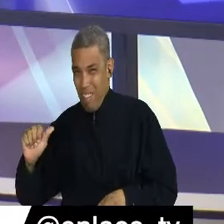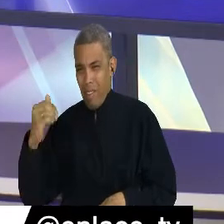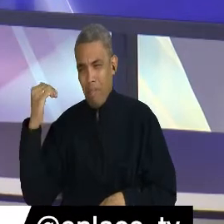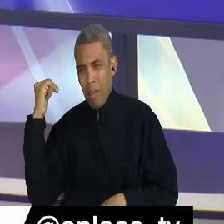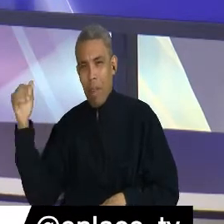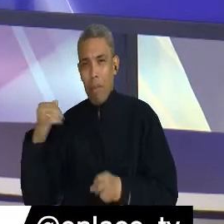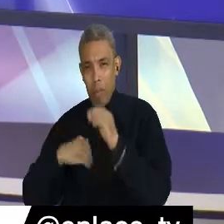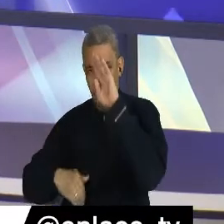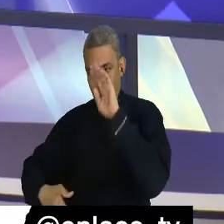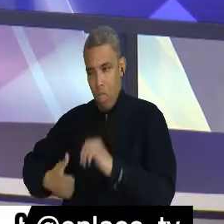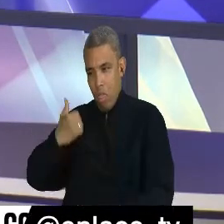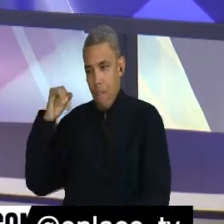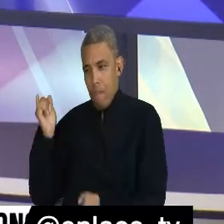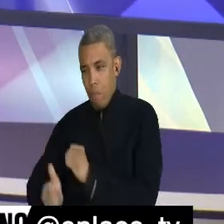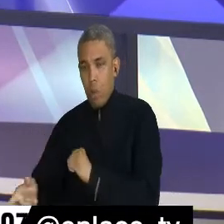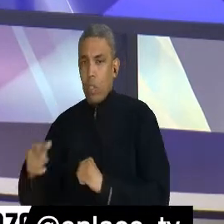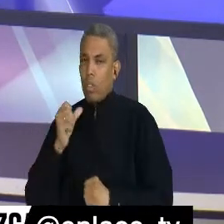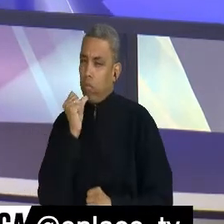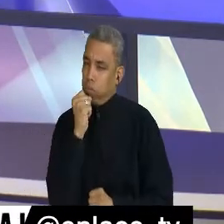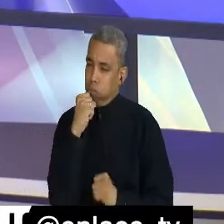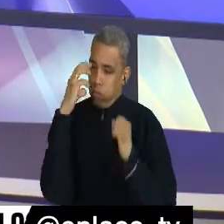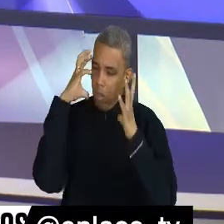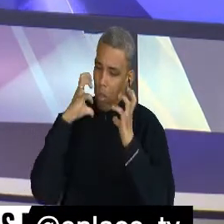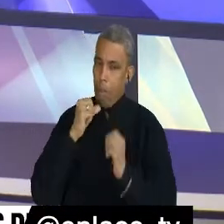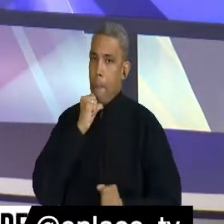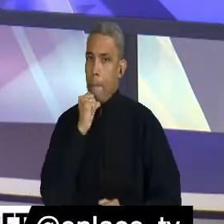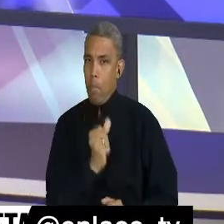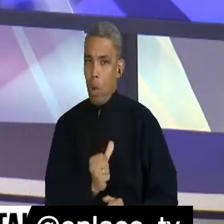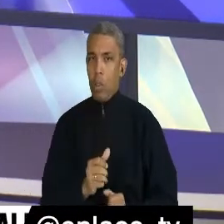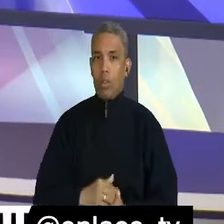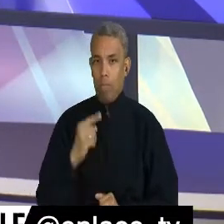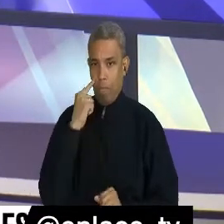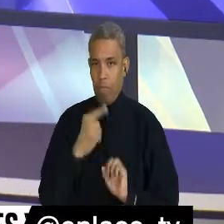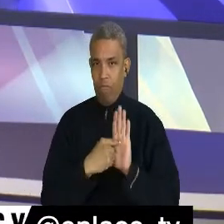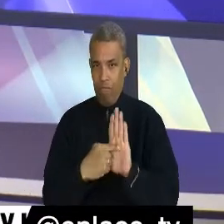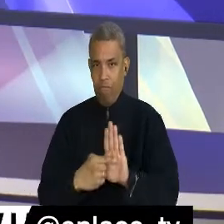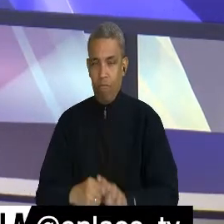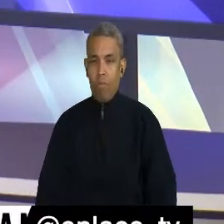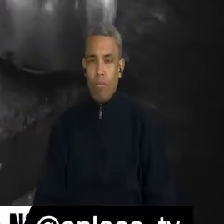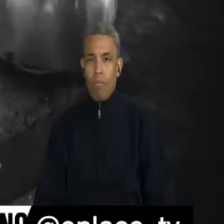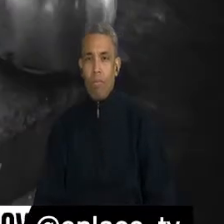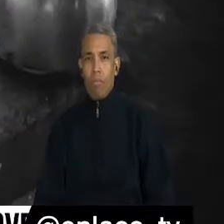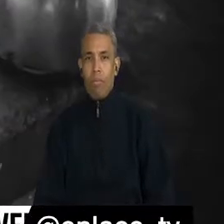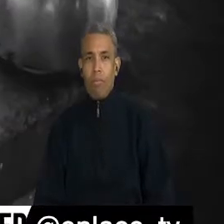una de sus hijas. El siguiente es un trabajo periodístico realizado desde Enlace Noticias.